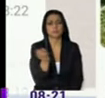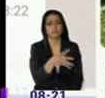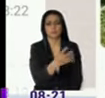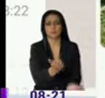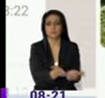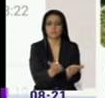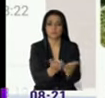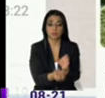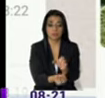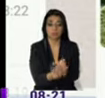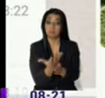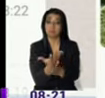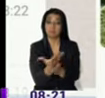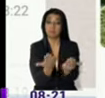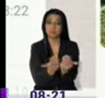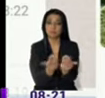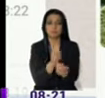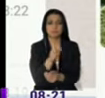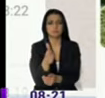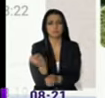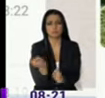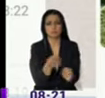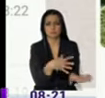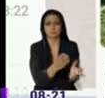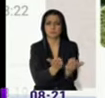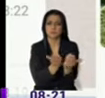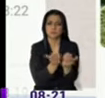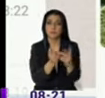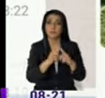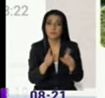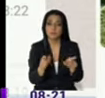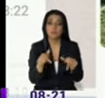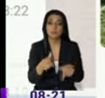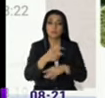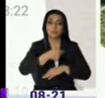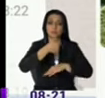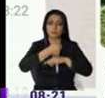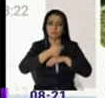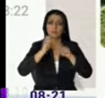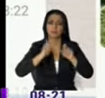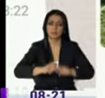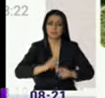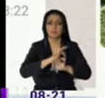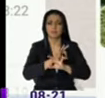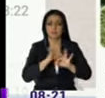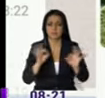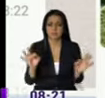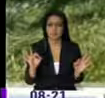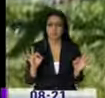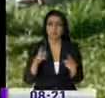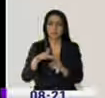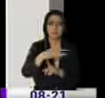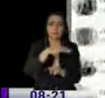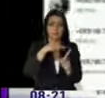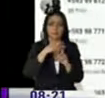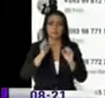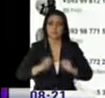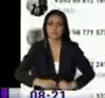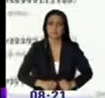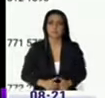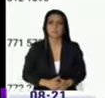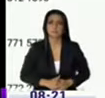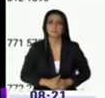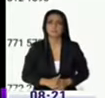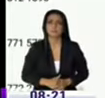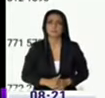basura creció, no. Pero ese es el momento en el cual autoridades necesitan también limpieza en los parques, ¿no? Y solicitud, miren